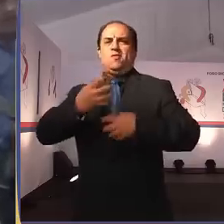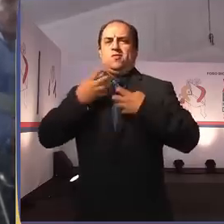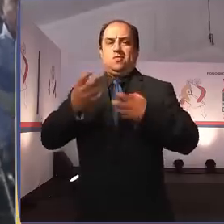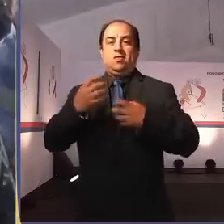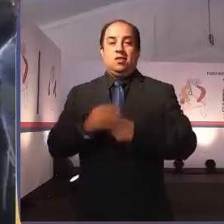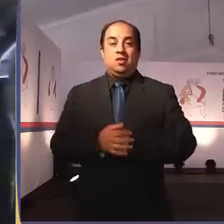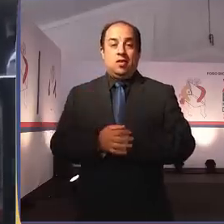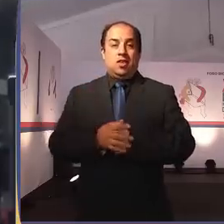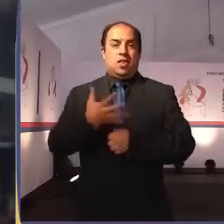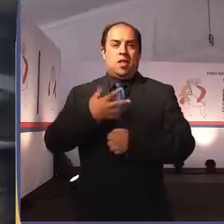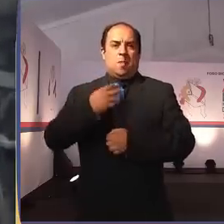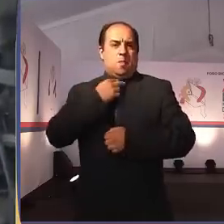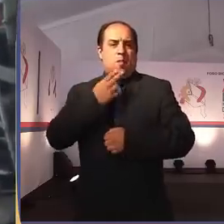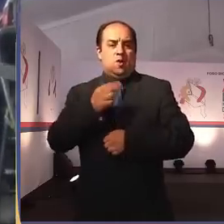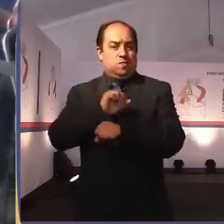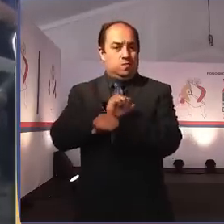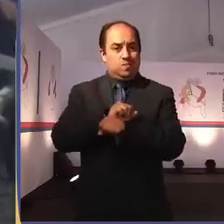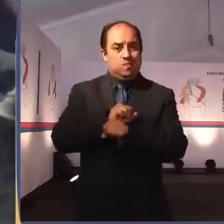una voz atiplada,